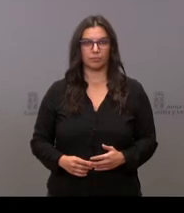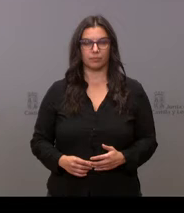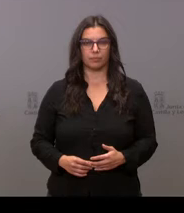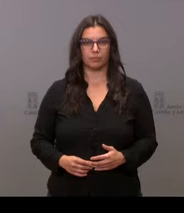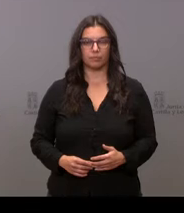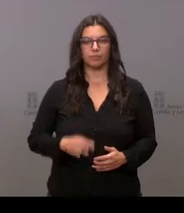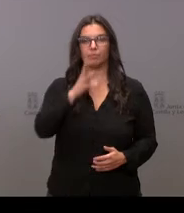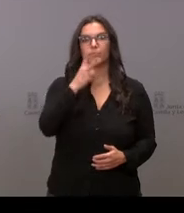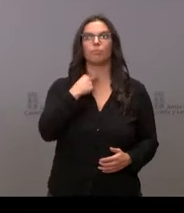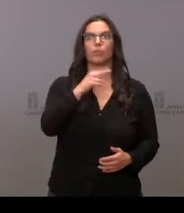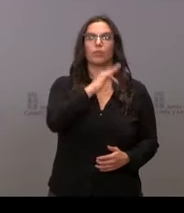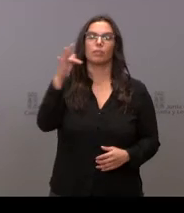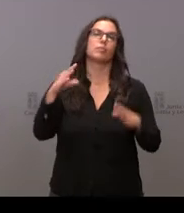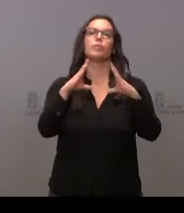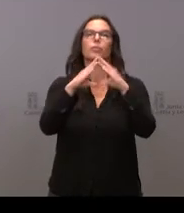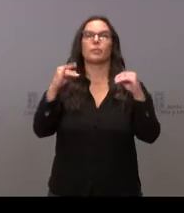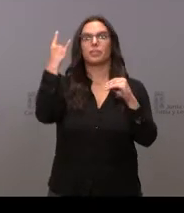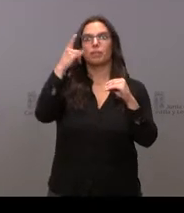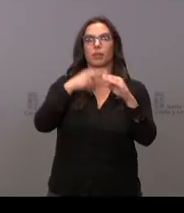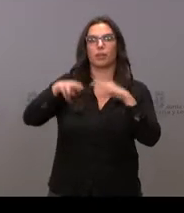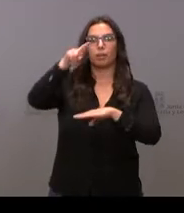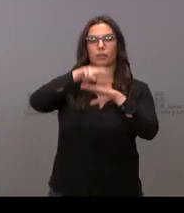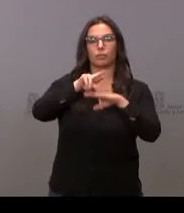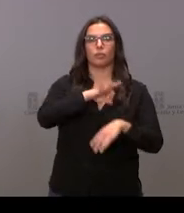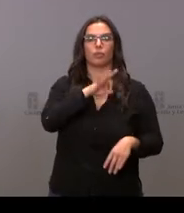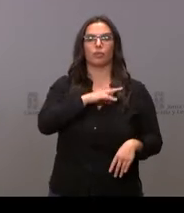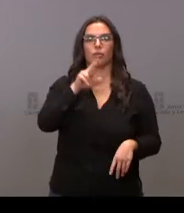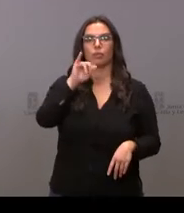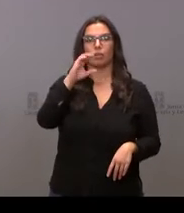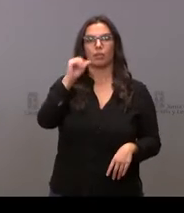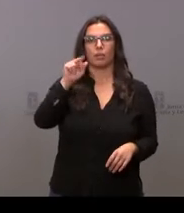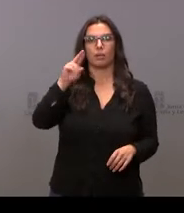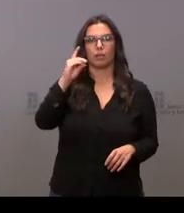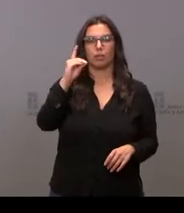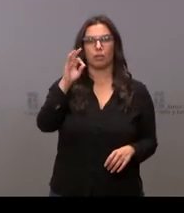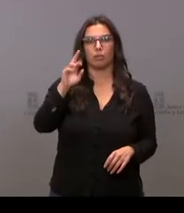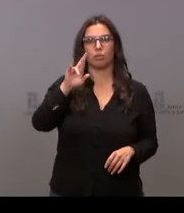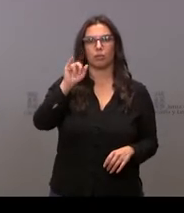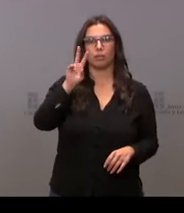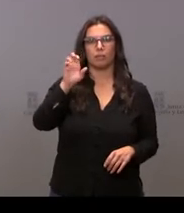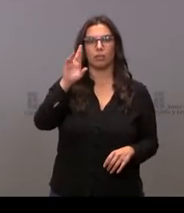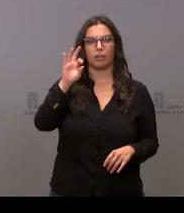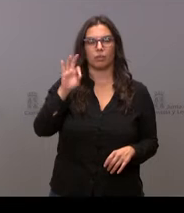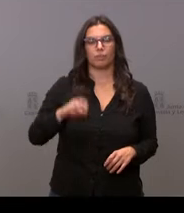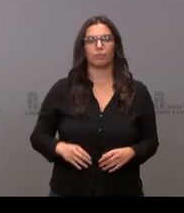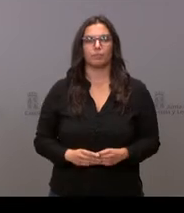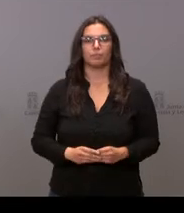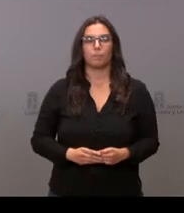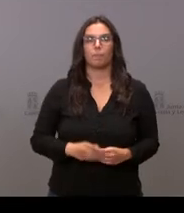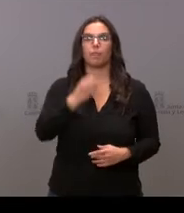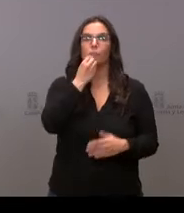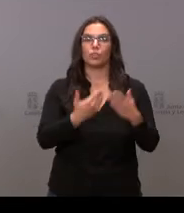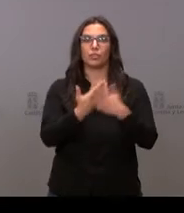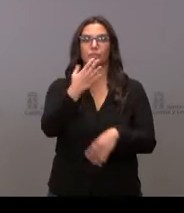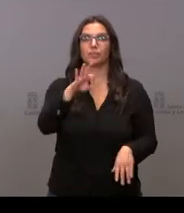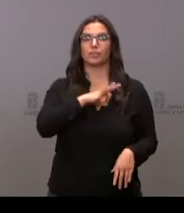tiene la palabra el rector de la universidad de salamanca don ricardo rivero ortega buenos días señor